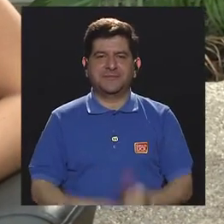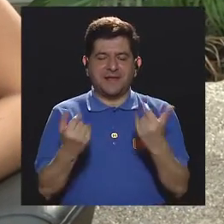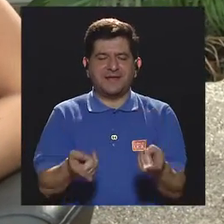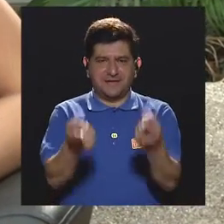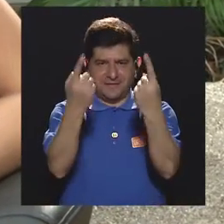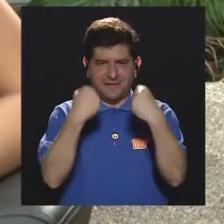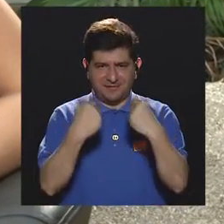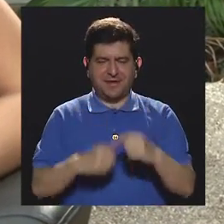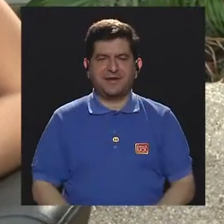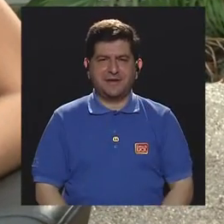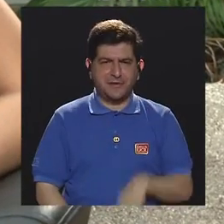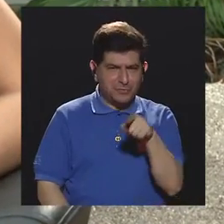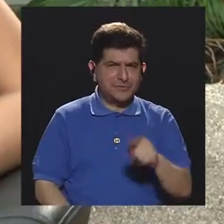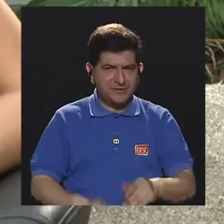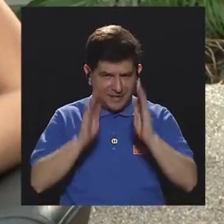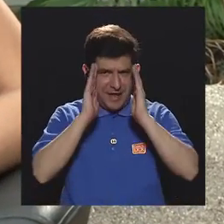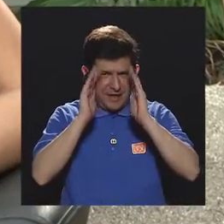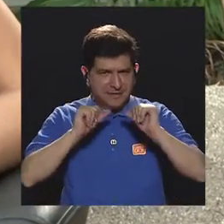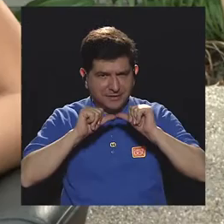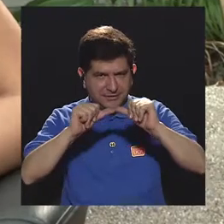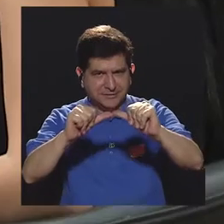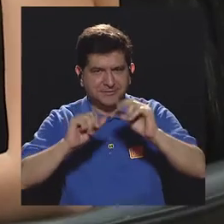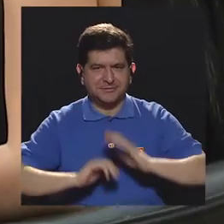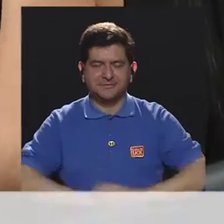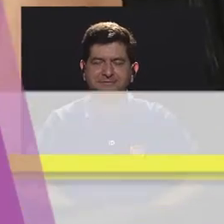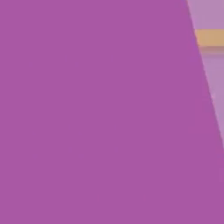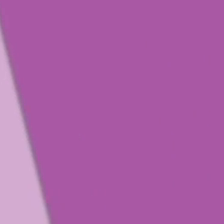con nosotros.